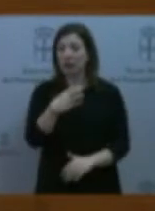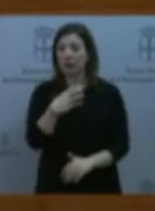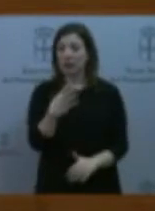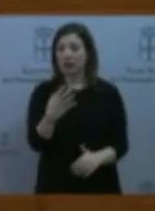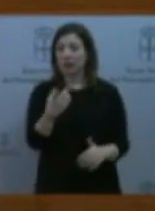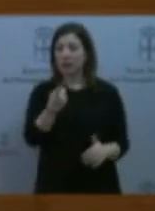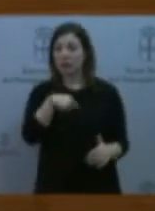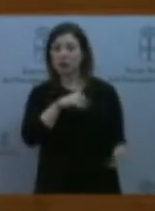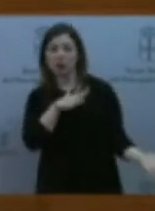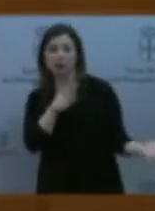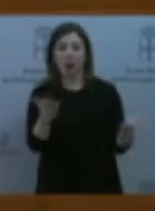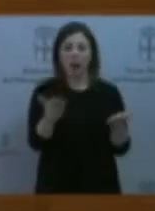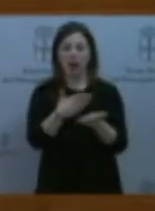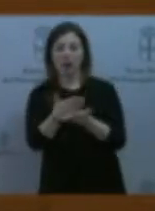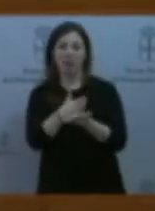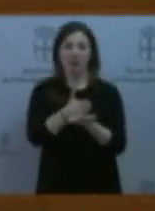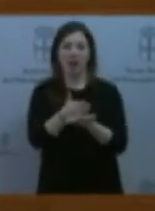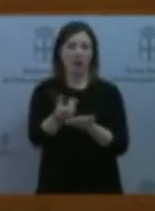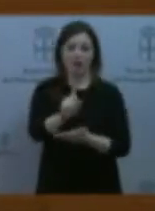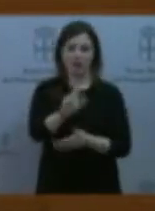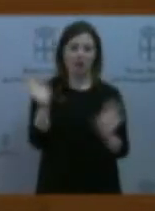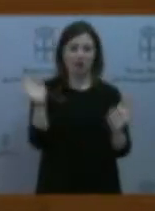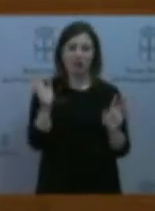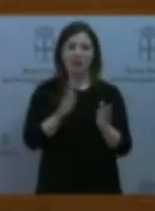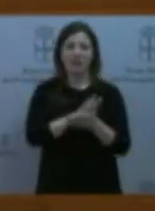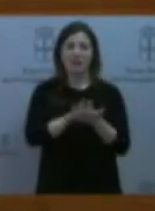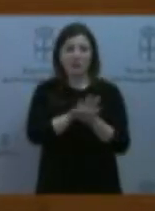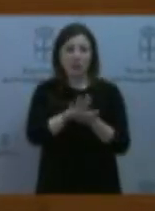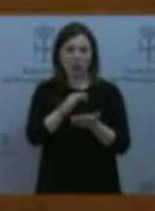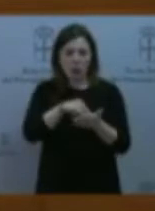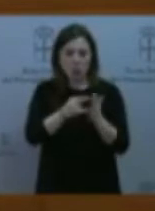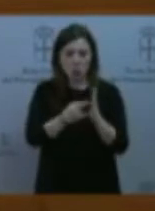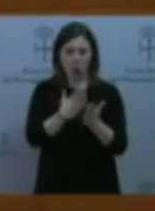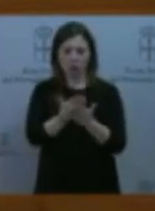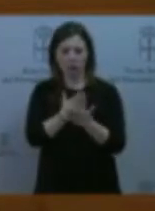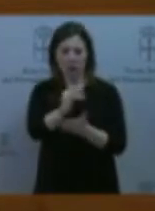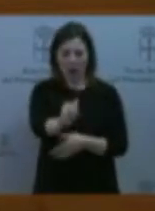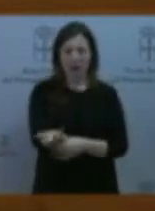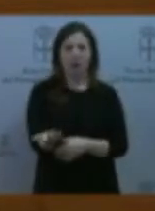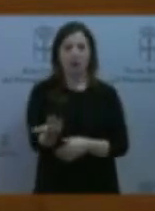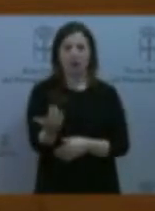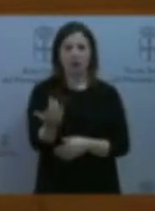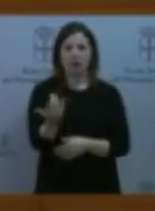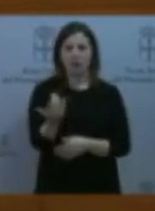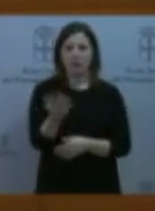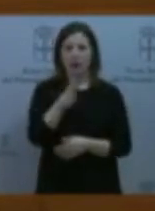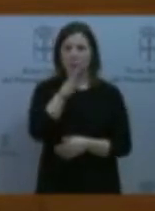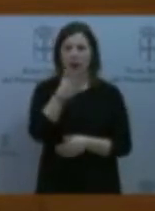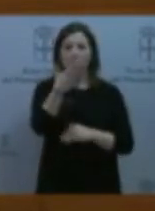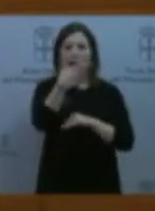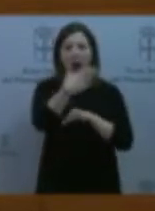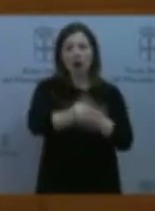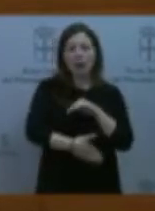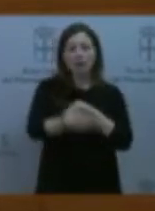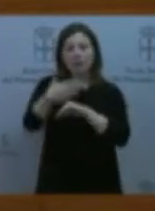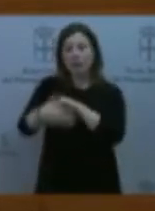Estamos hablando de la escala de grises. Claro que hay soluciones intermedias. Hay soluciones intermedias para los acotamientos. Lo que pasa es que aquí todo va de blanco o negro y nosotros